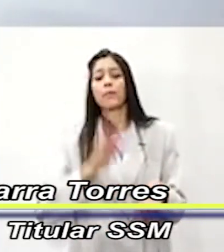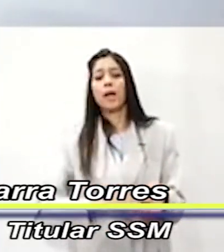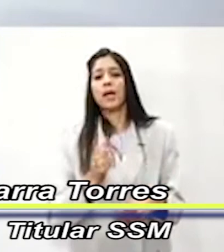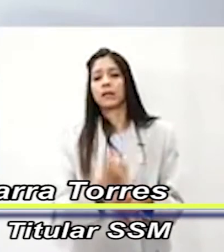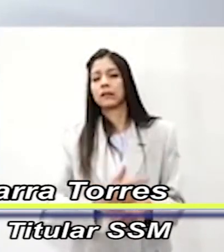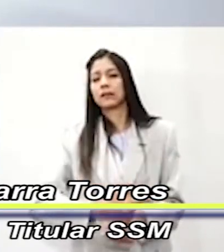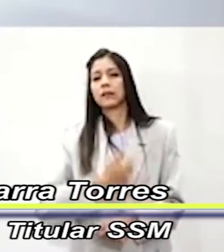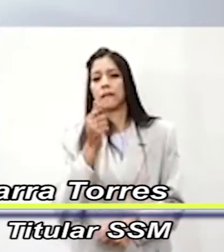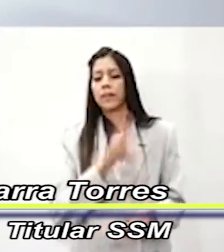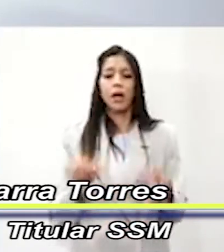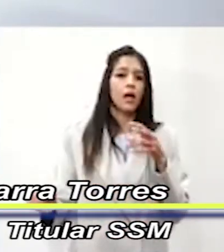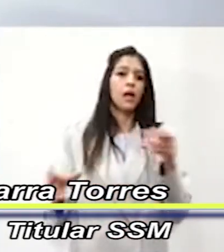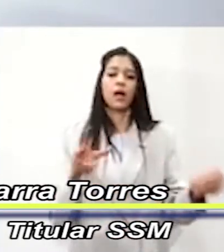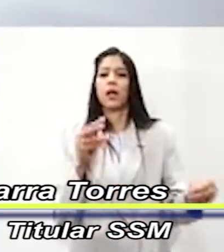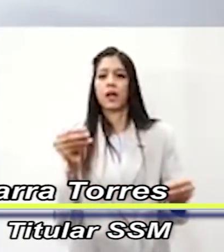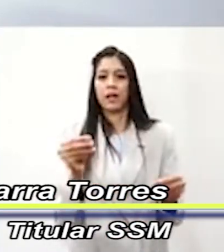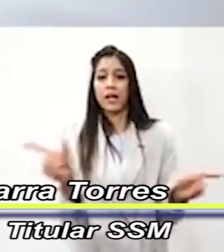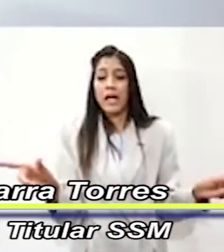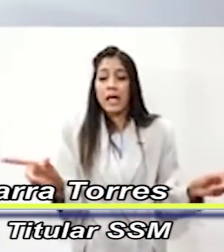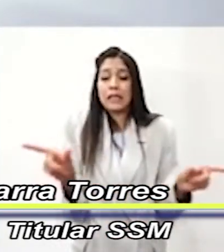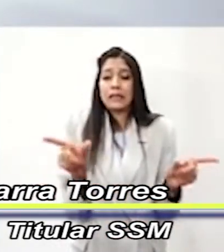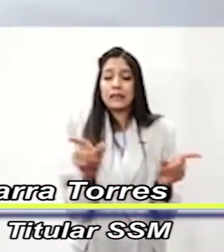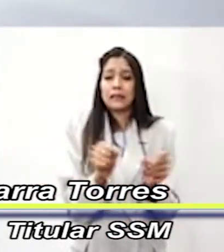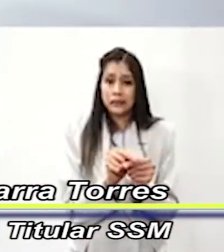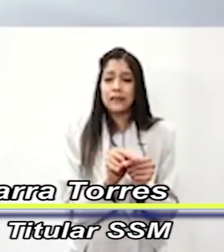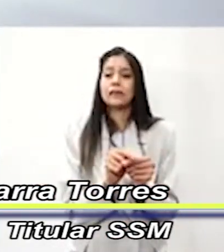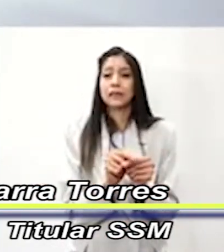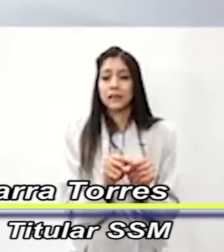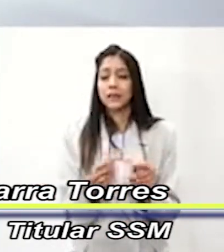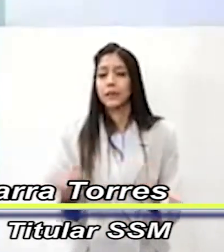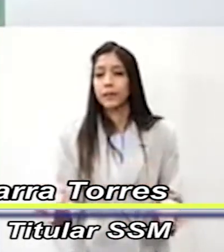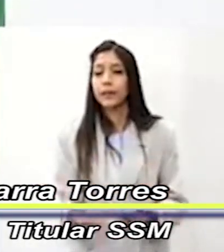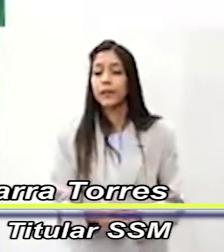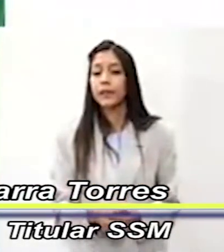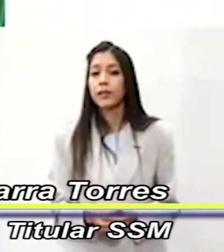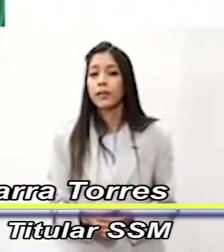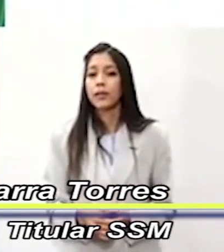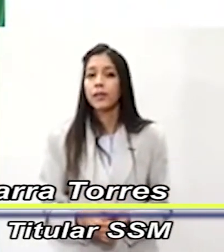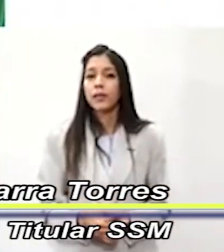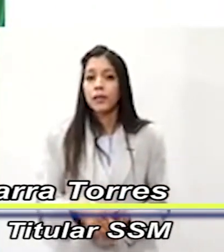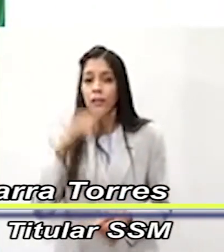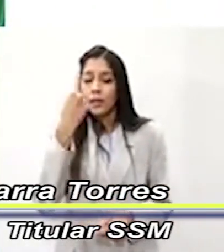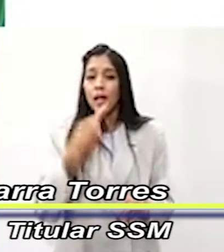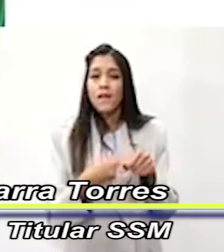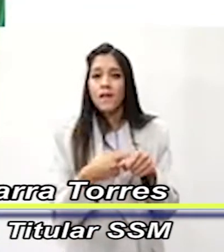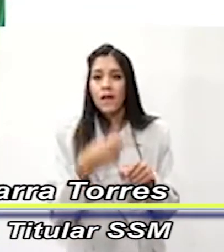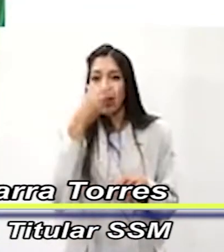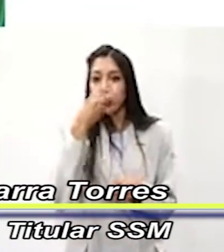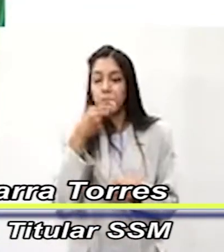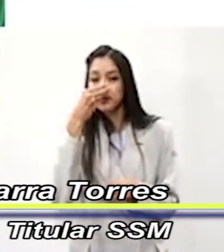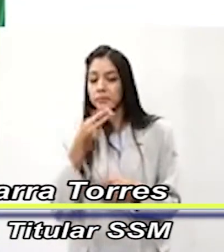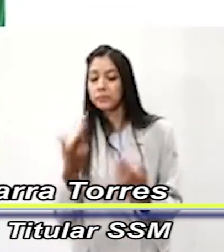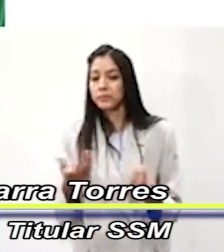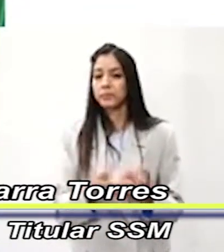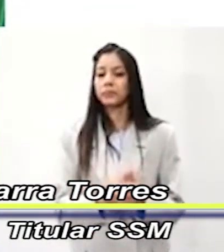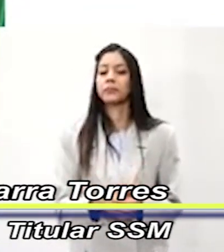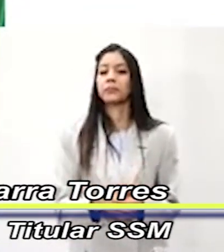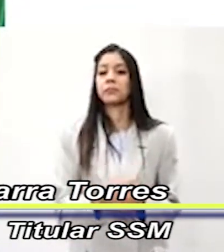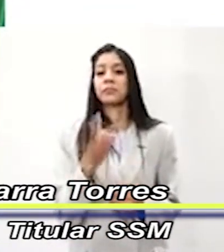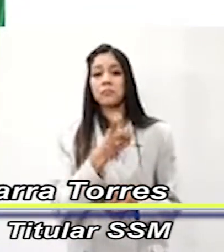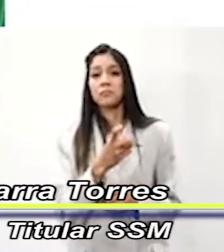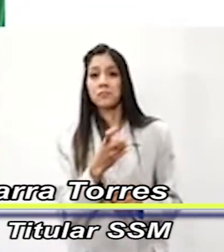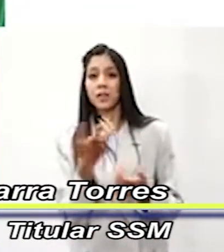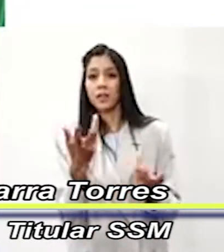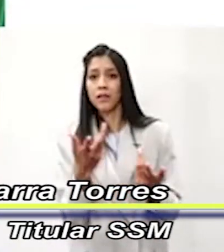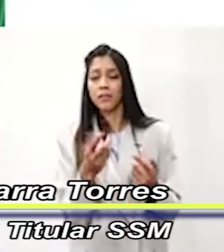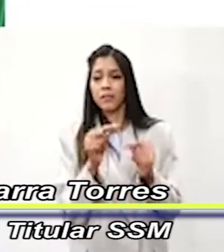contagiosa y la más corta en presentar infecciones respiratorias, pues prácticamente fue una